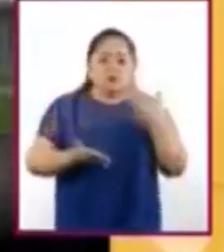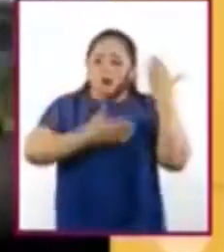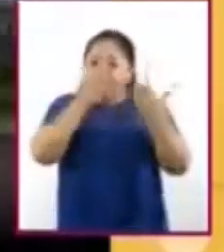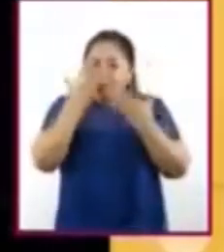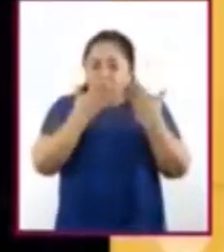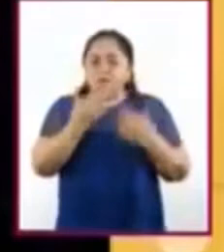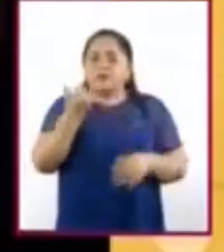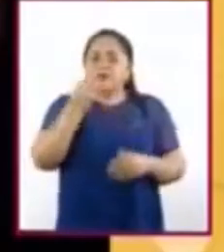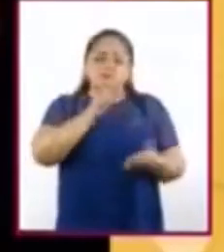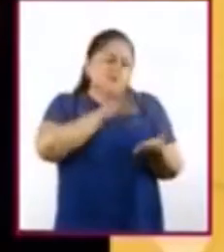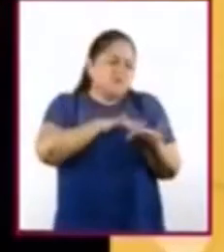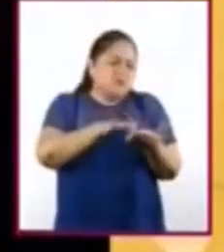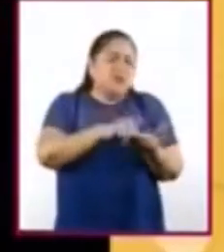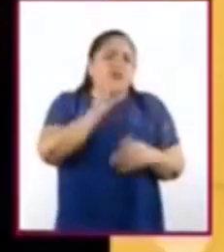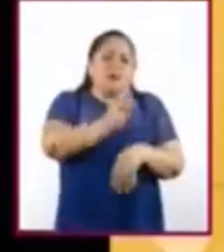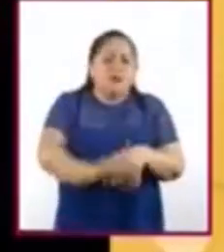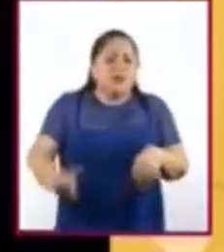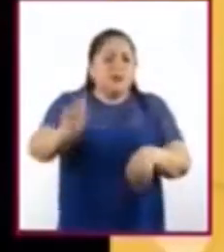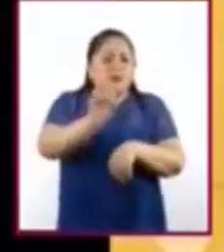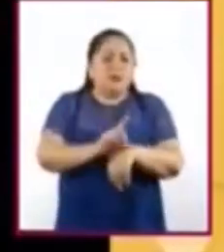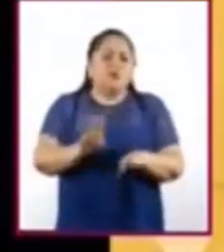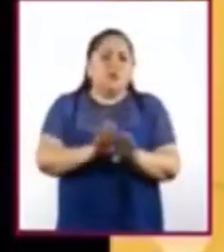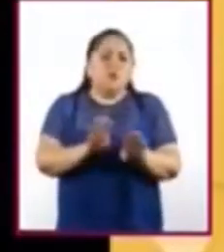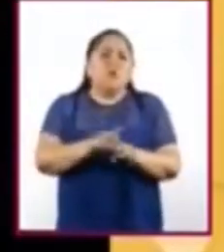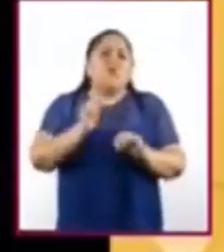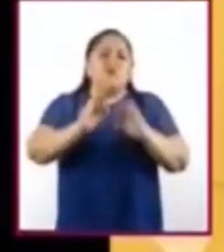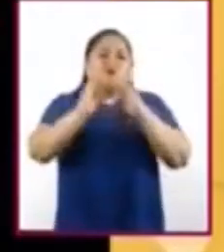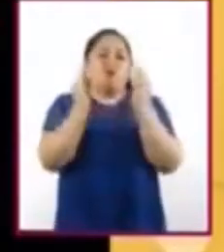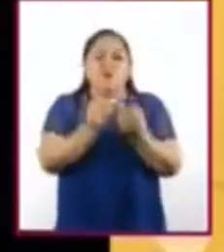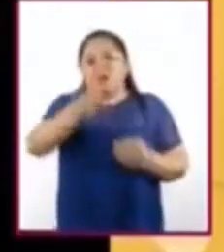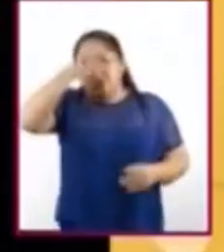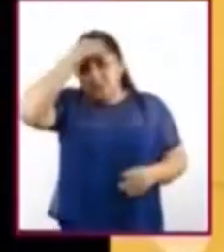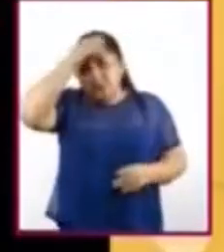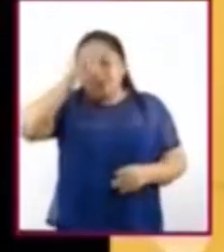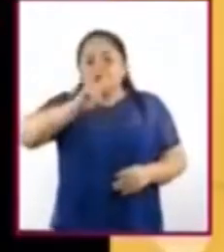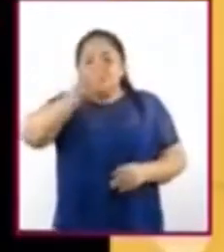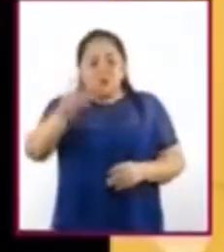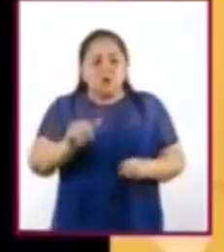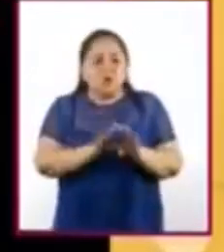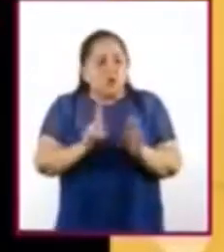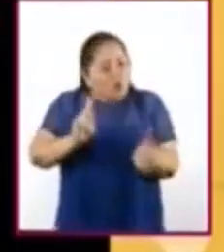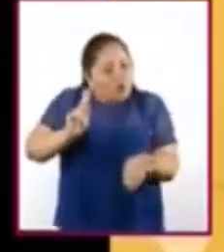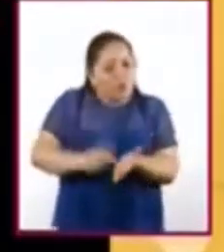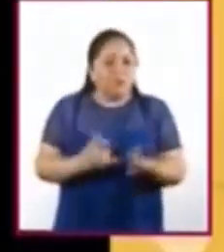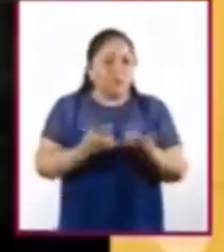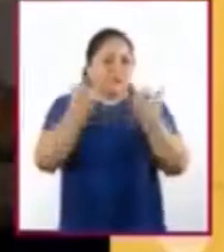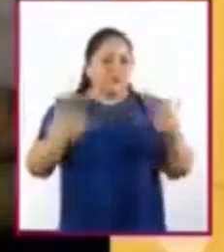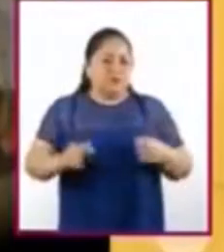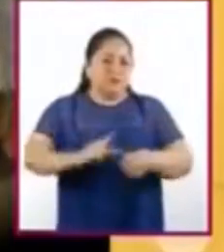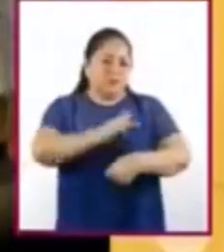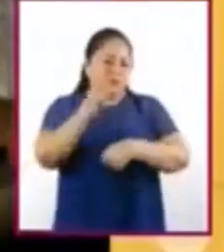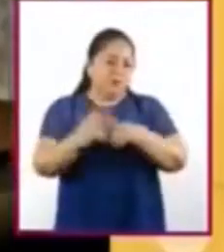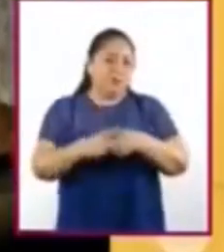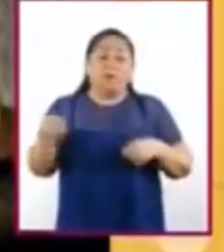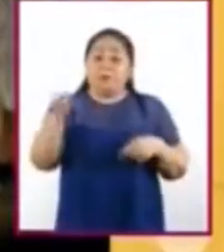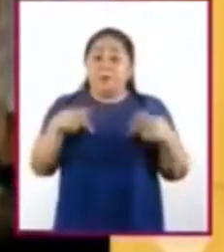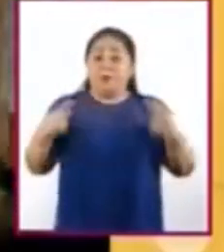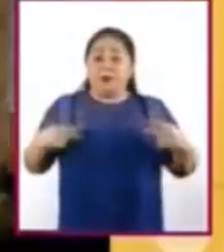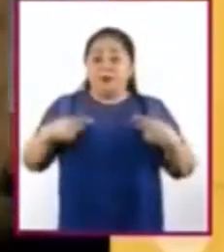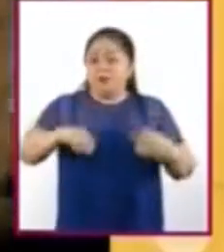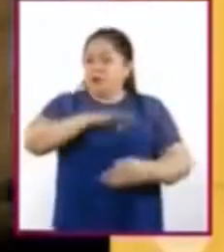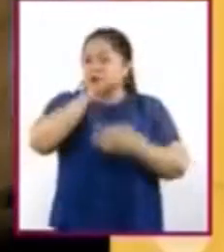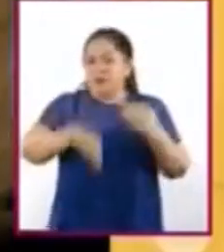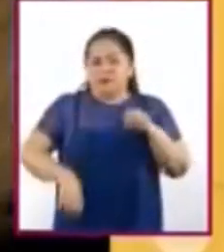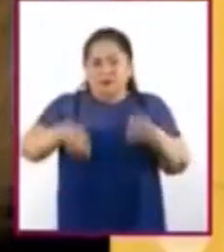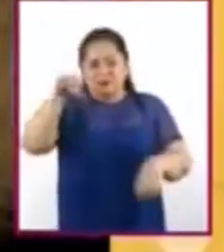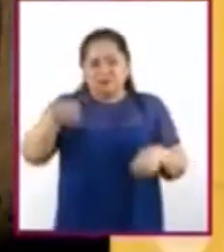leemos y hacemos día con día son una forma de aprender y reproducir la historia del país. Personas de todas las